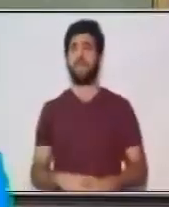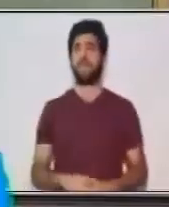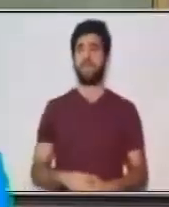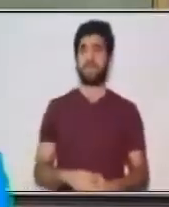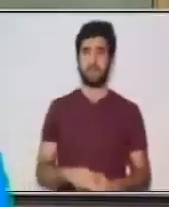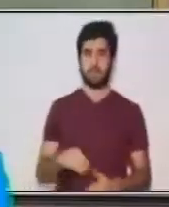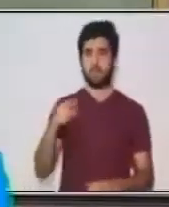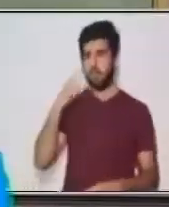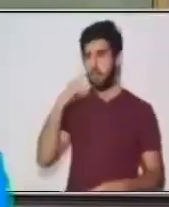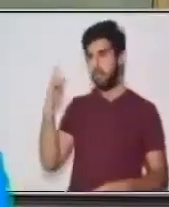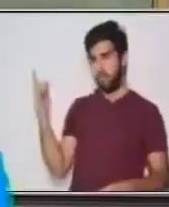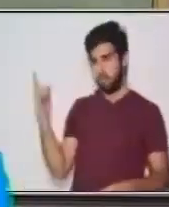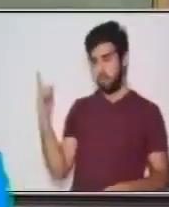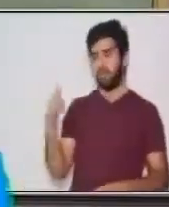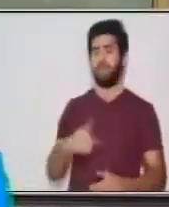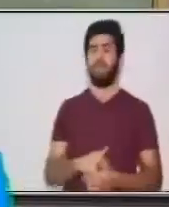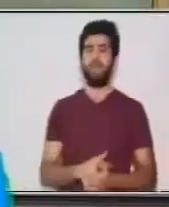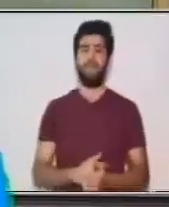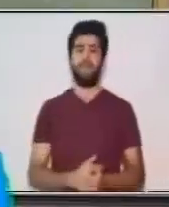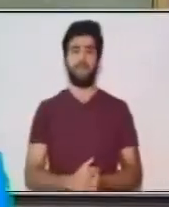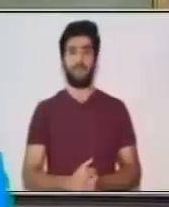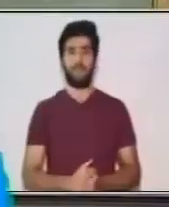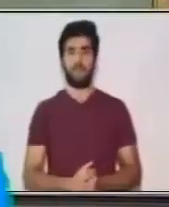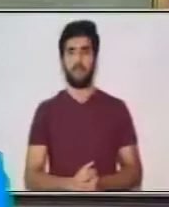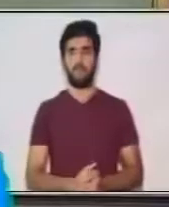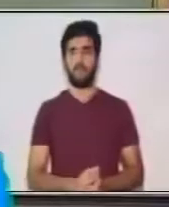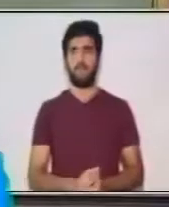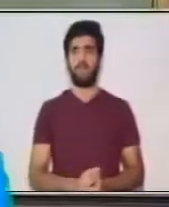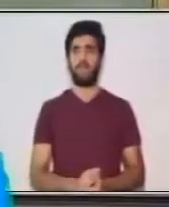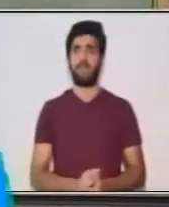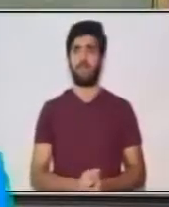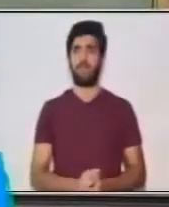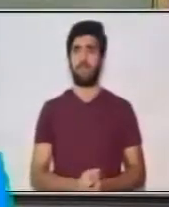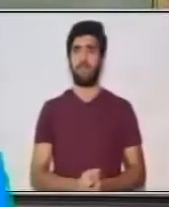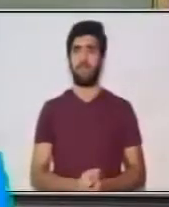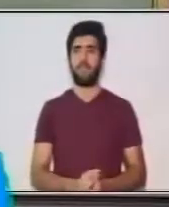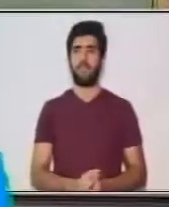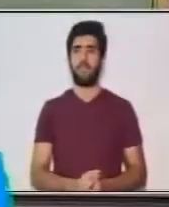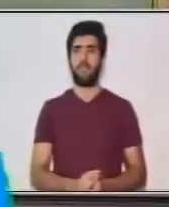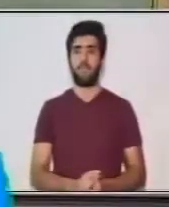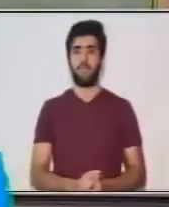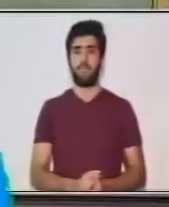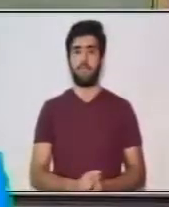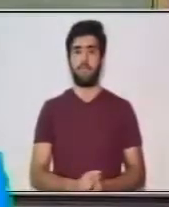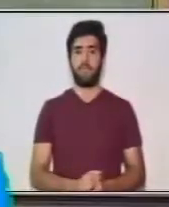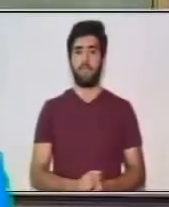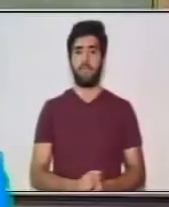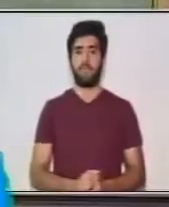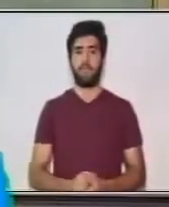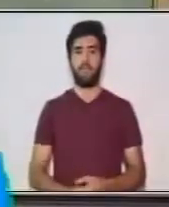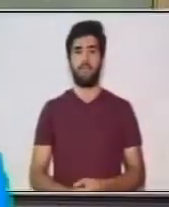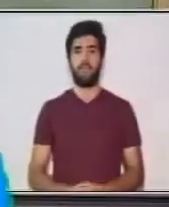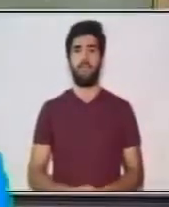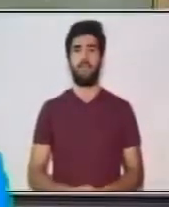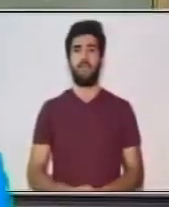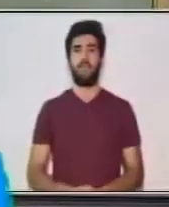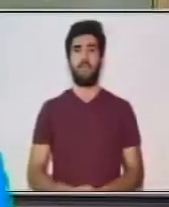pues no tenemos solo el 1, entonces sería 1 de resultado. En la segunda fila es 4, en la tercera fila es